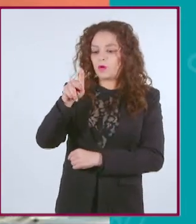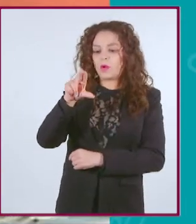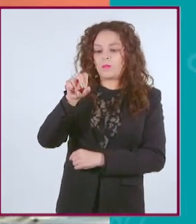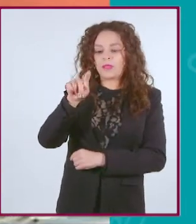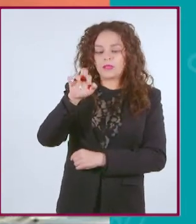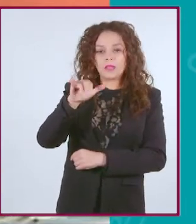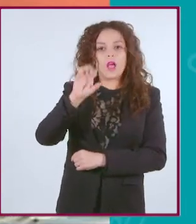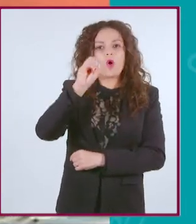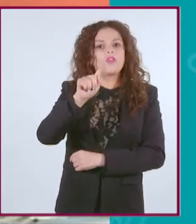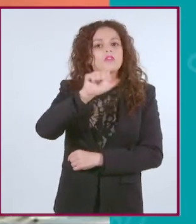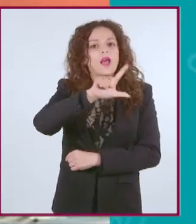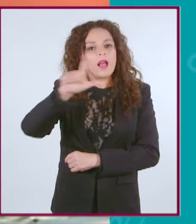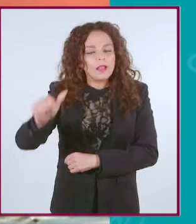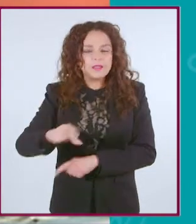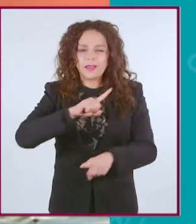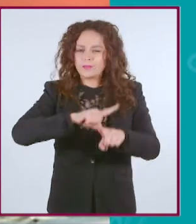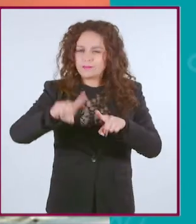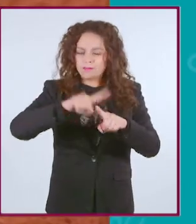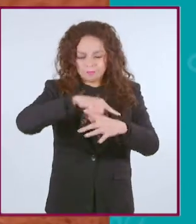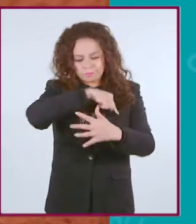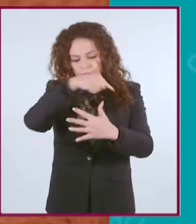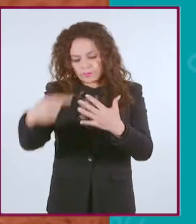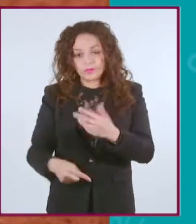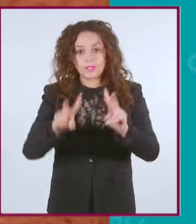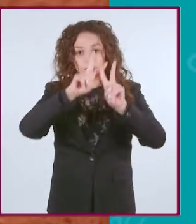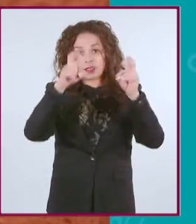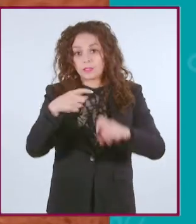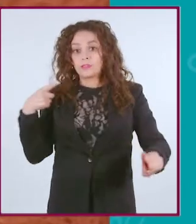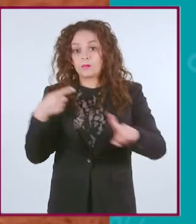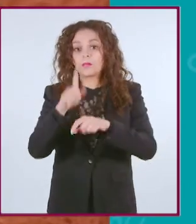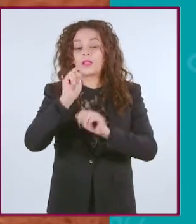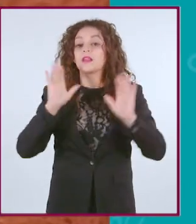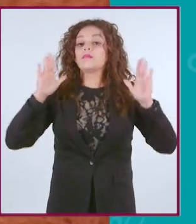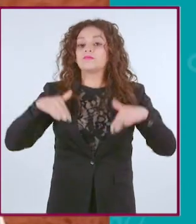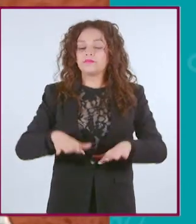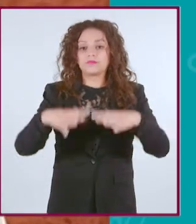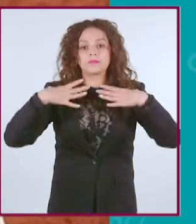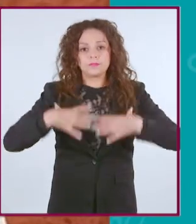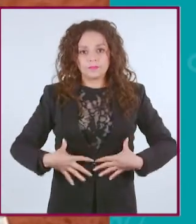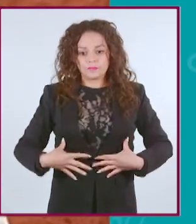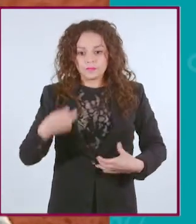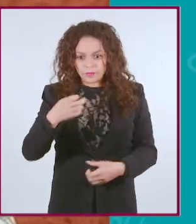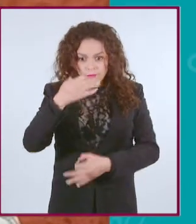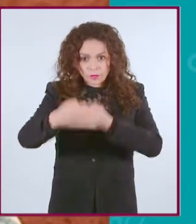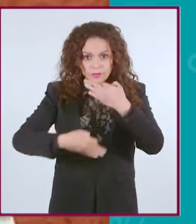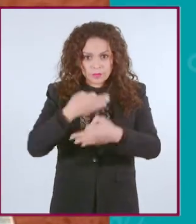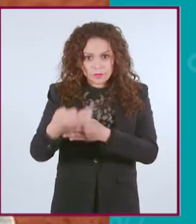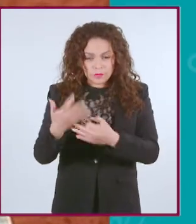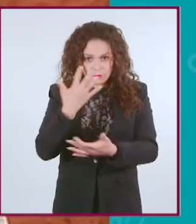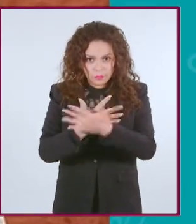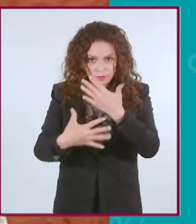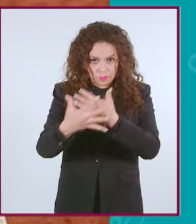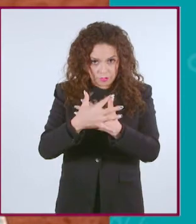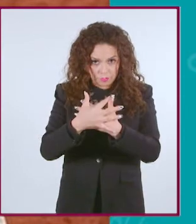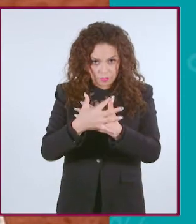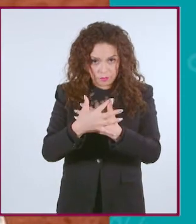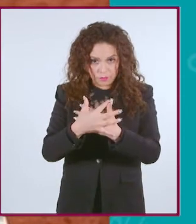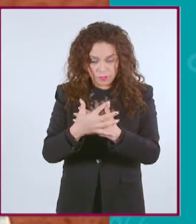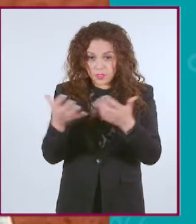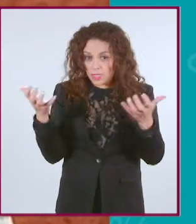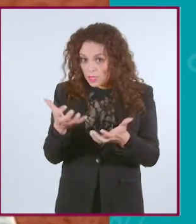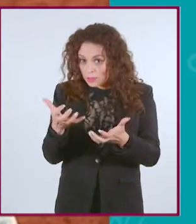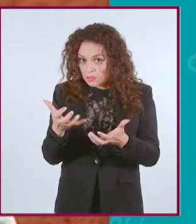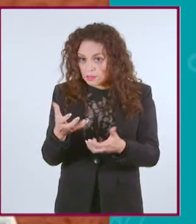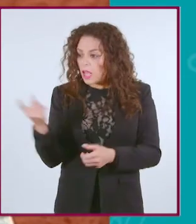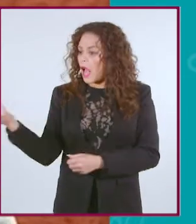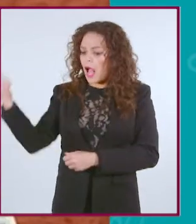proceso que se va analizando en cuestión de textiles. Ahora, todo esto es manual. Por ejemplo, vienen aquí y lo diseñan.